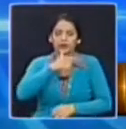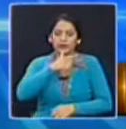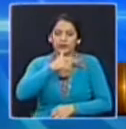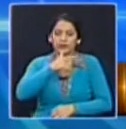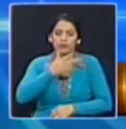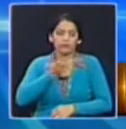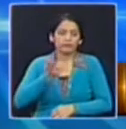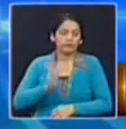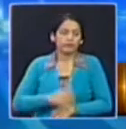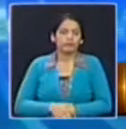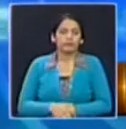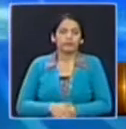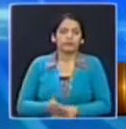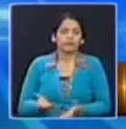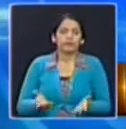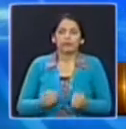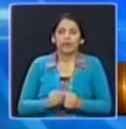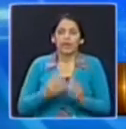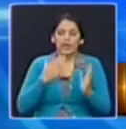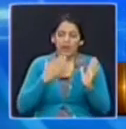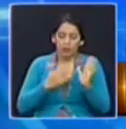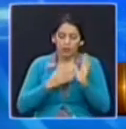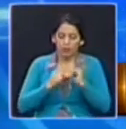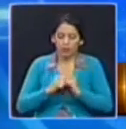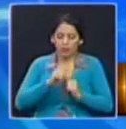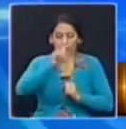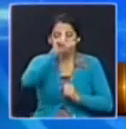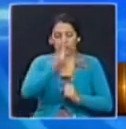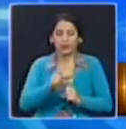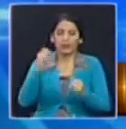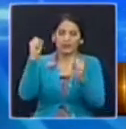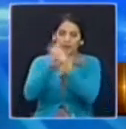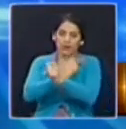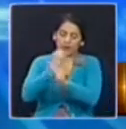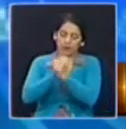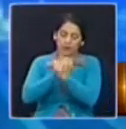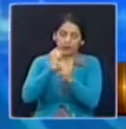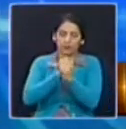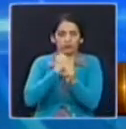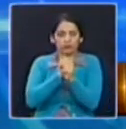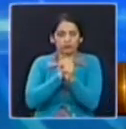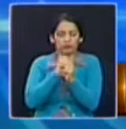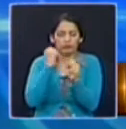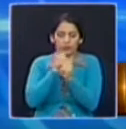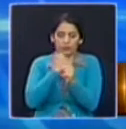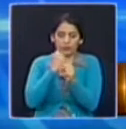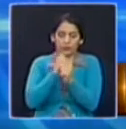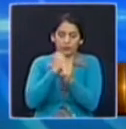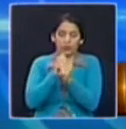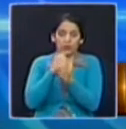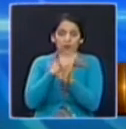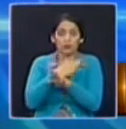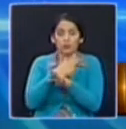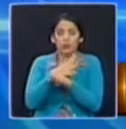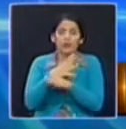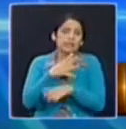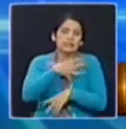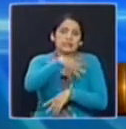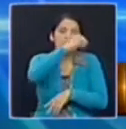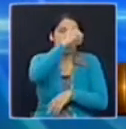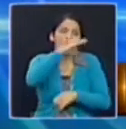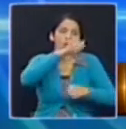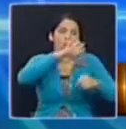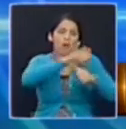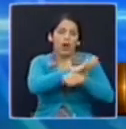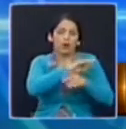ejemplo, el que el abandono o la cesación de funciones del vicepresidente por